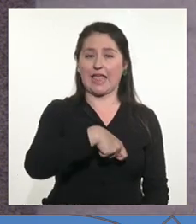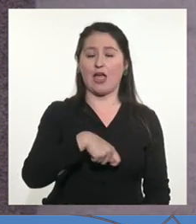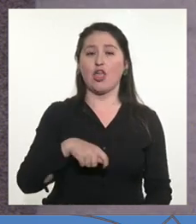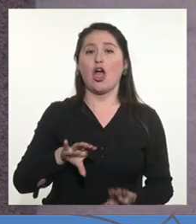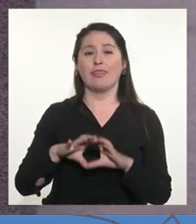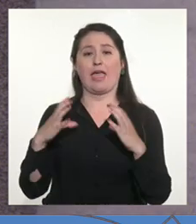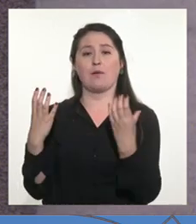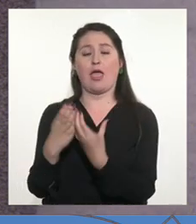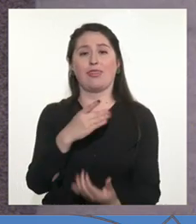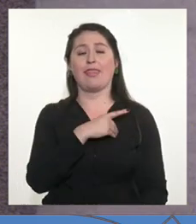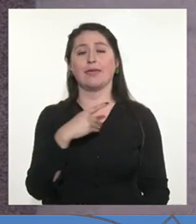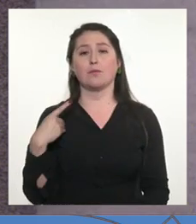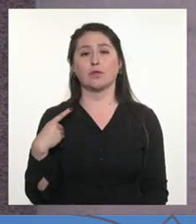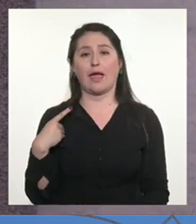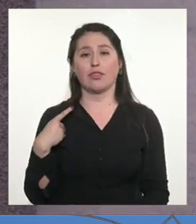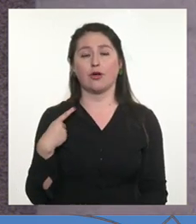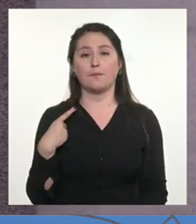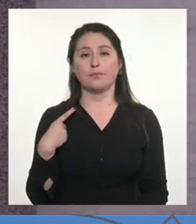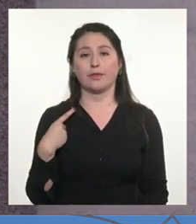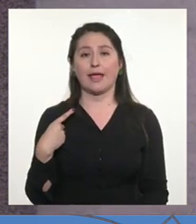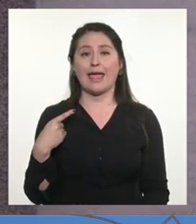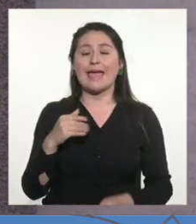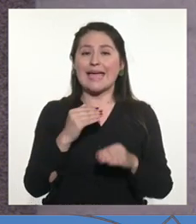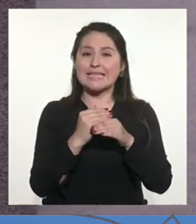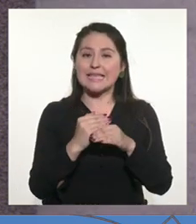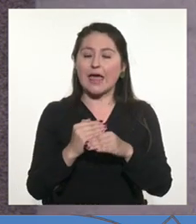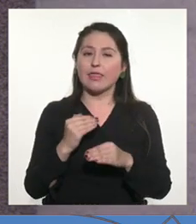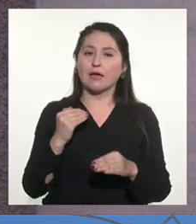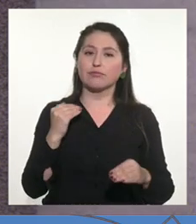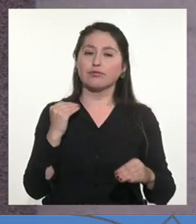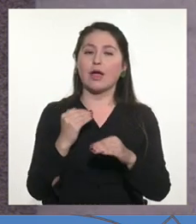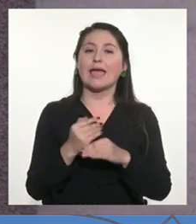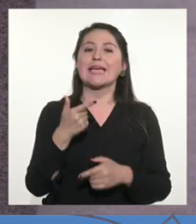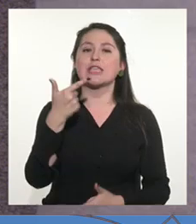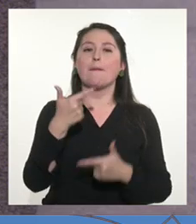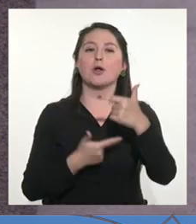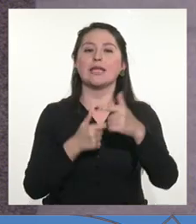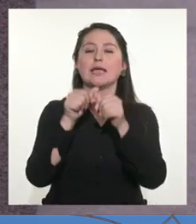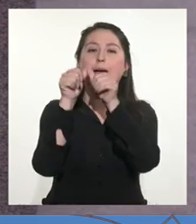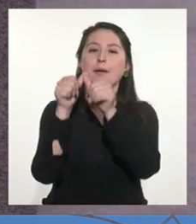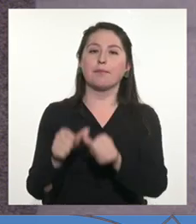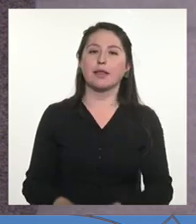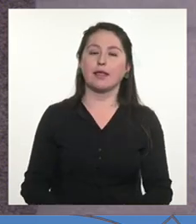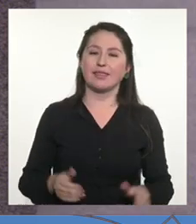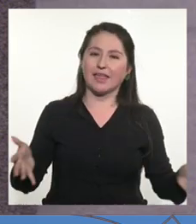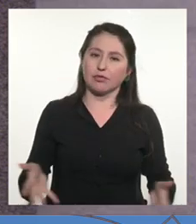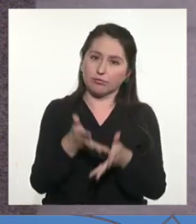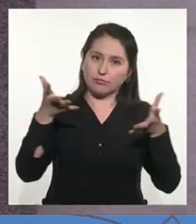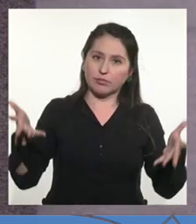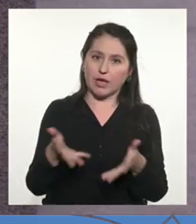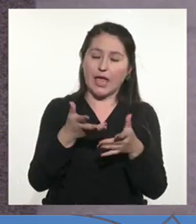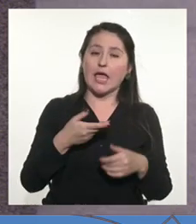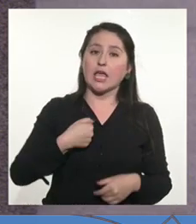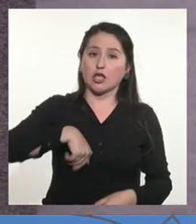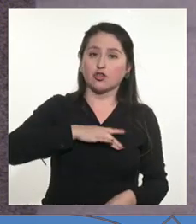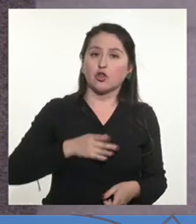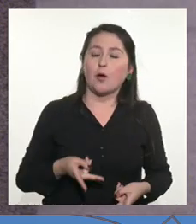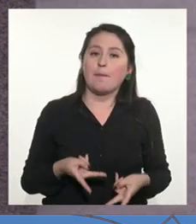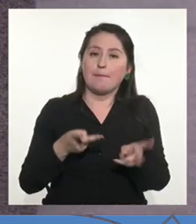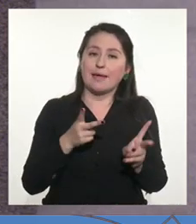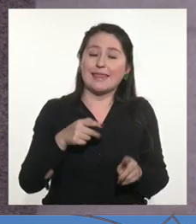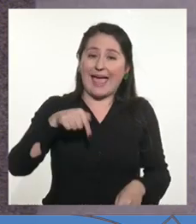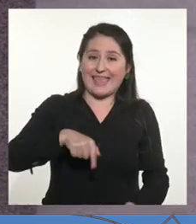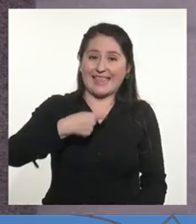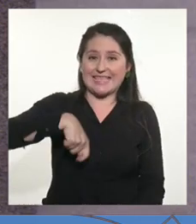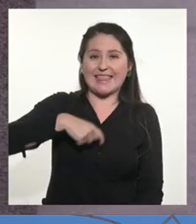y del diputado que sea de transición sino que sea una política permanente de largo aliento que nos permita a este senado